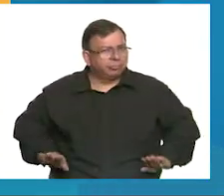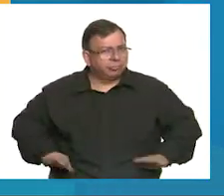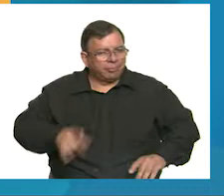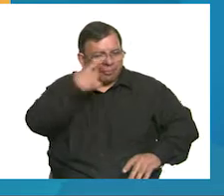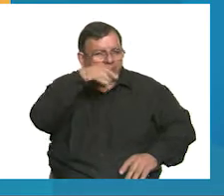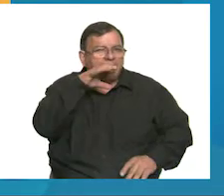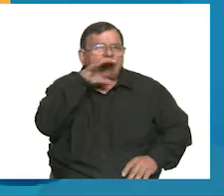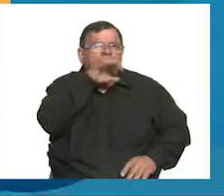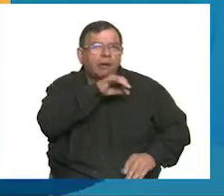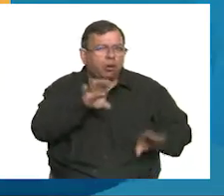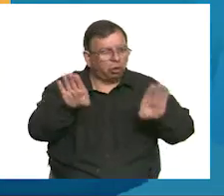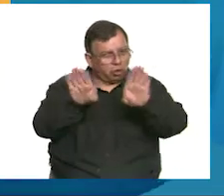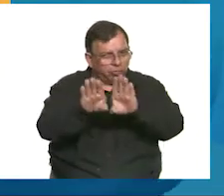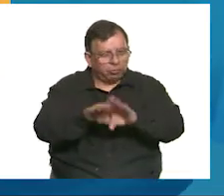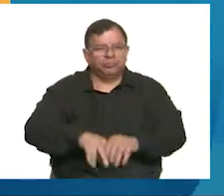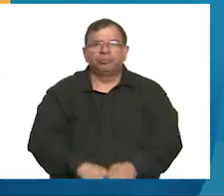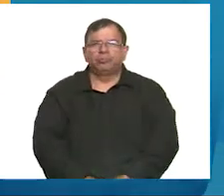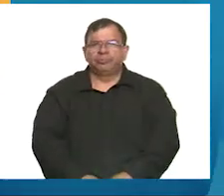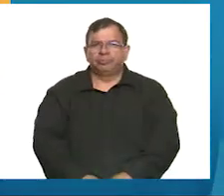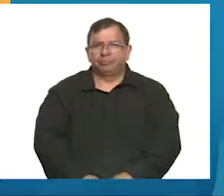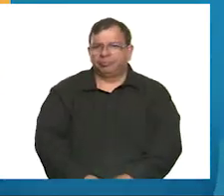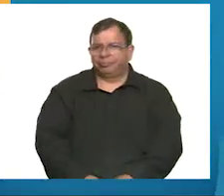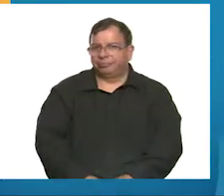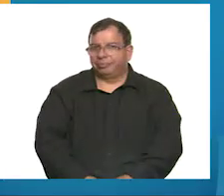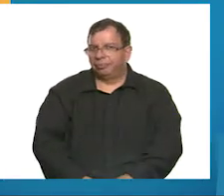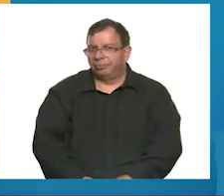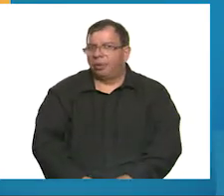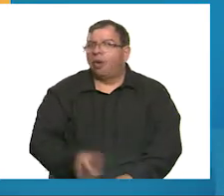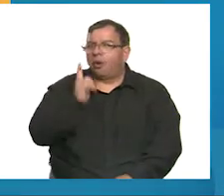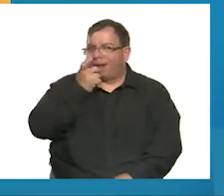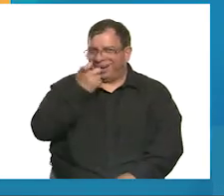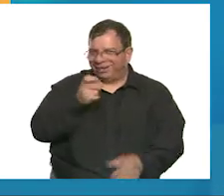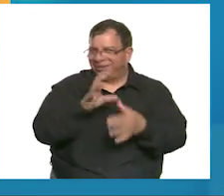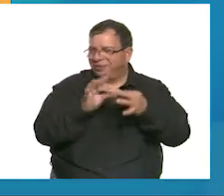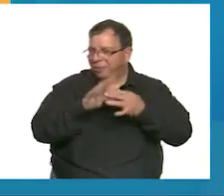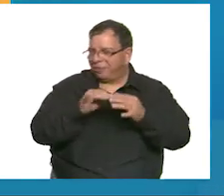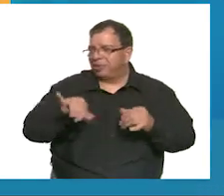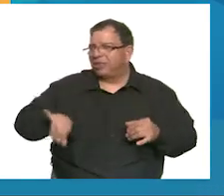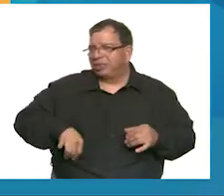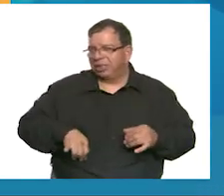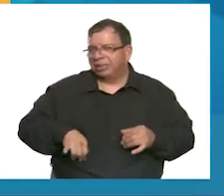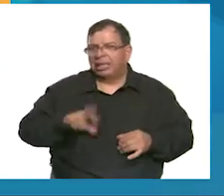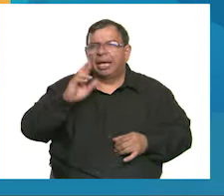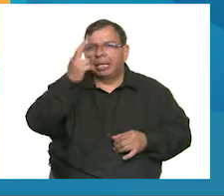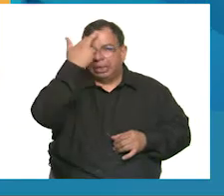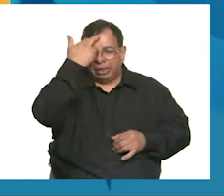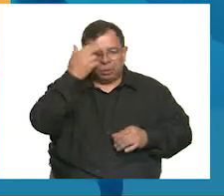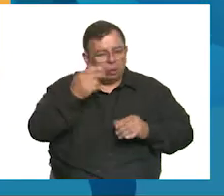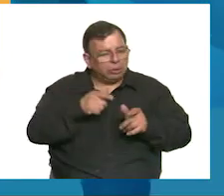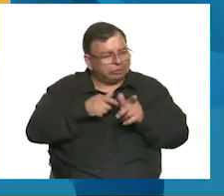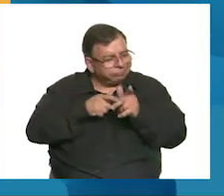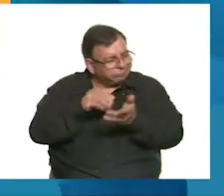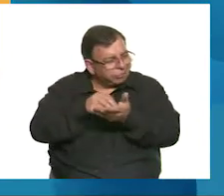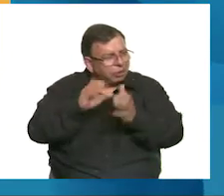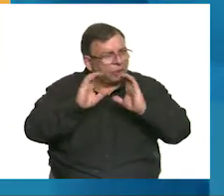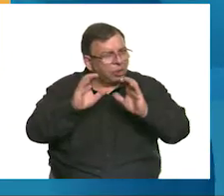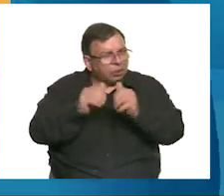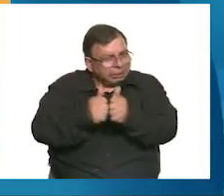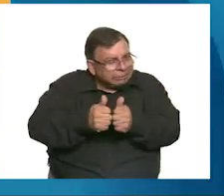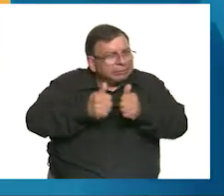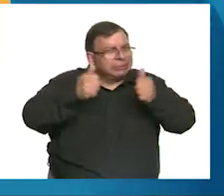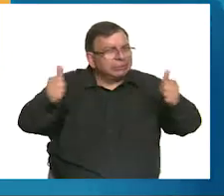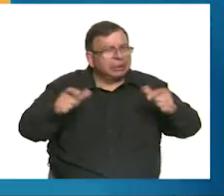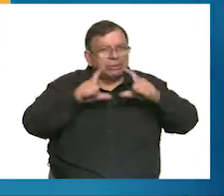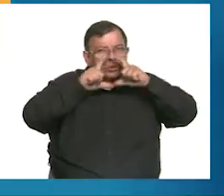calor. Espero que esto te haya parecido muy interesante. Recuerda, sigue cuidándote, mantén la sana distancia,